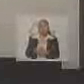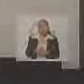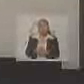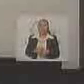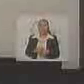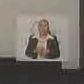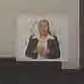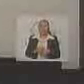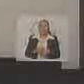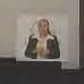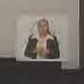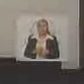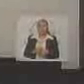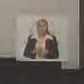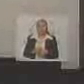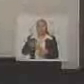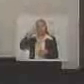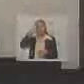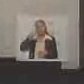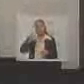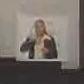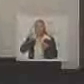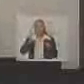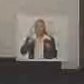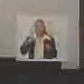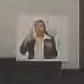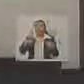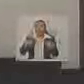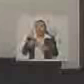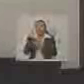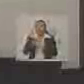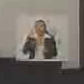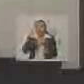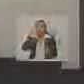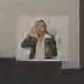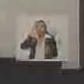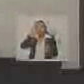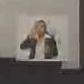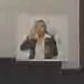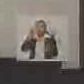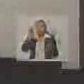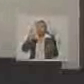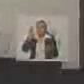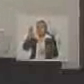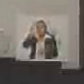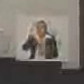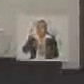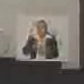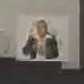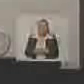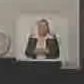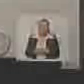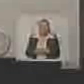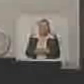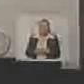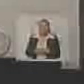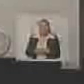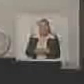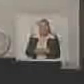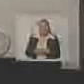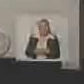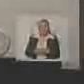desarrollen dentro de la delegación, por supuesto cumpliendo con la ley que a ellos nos obliga. Por otro